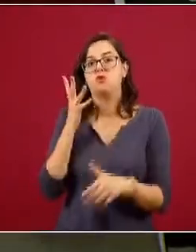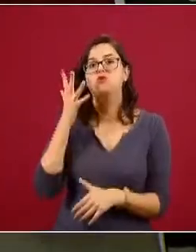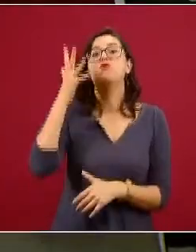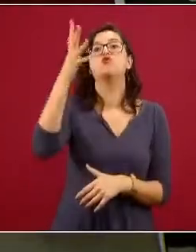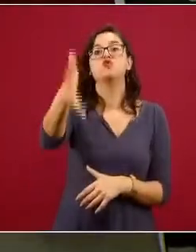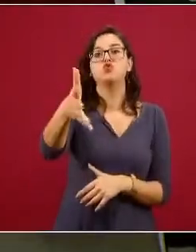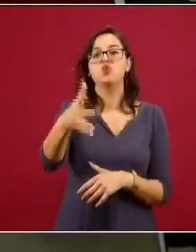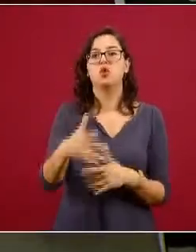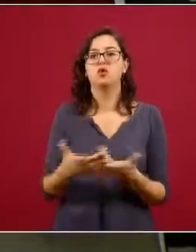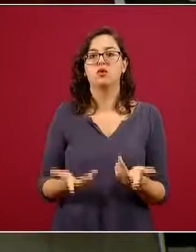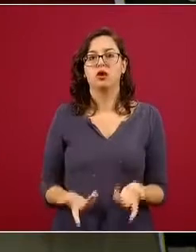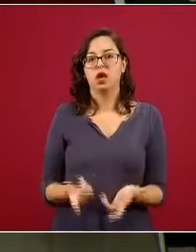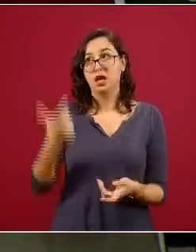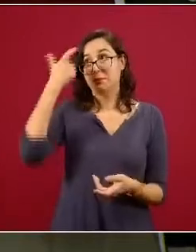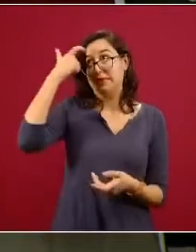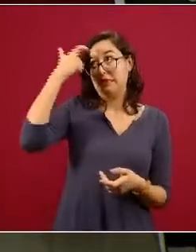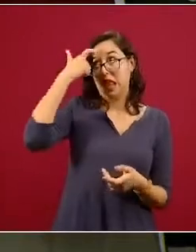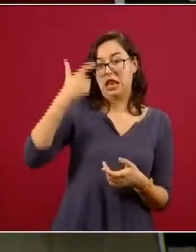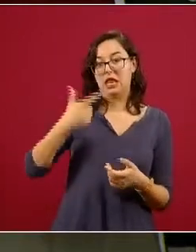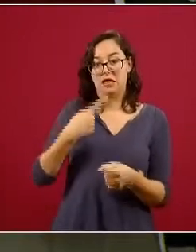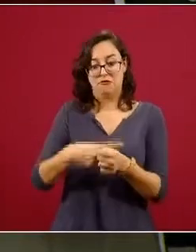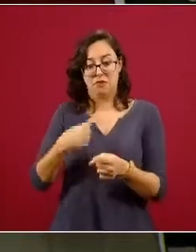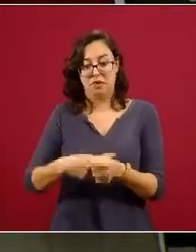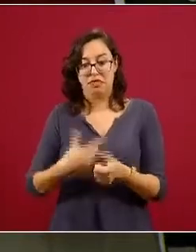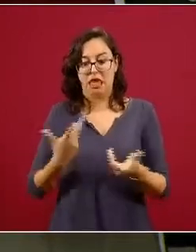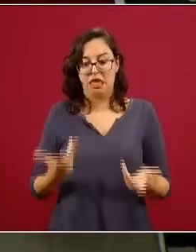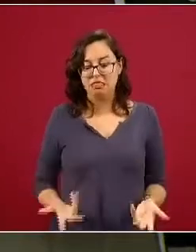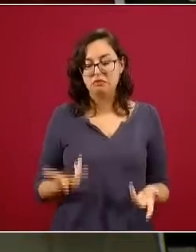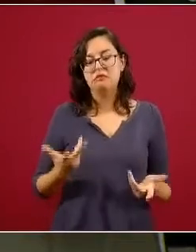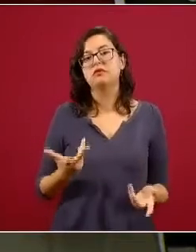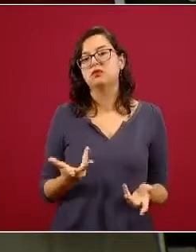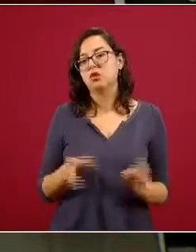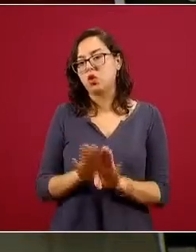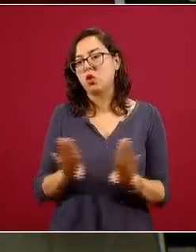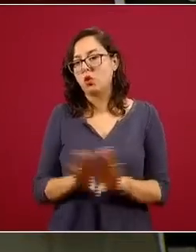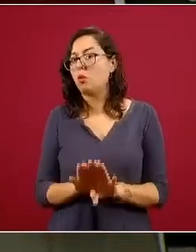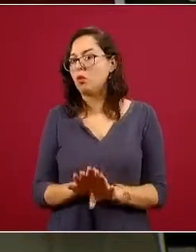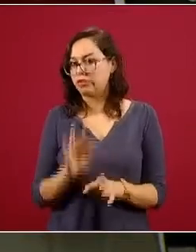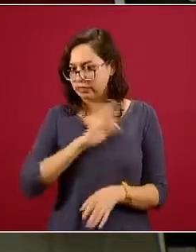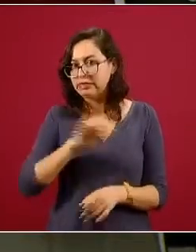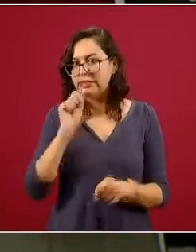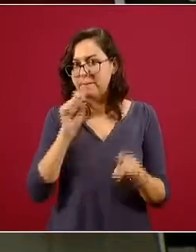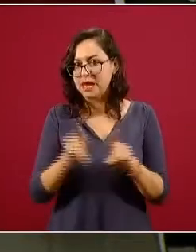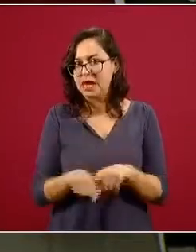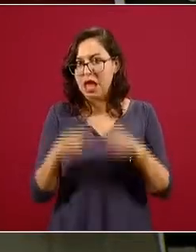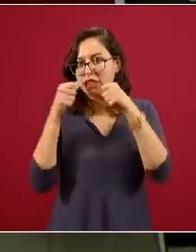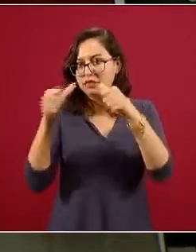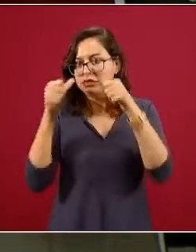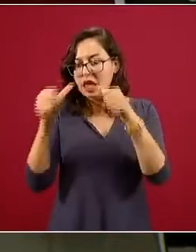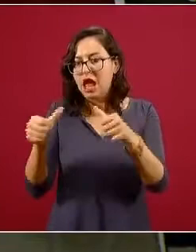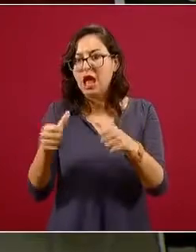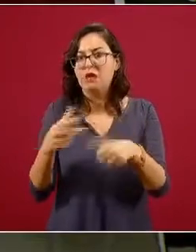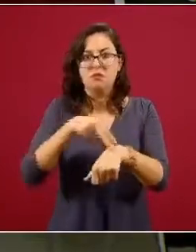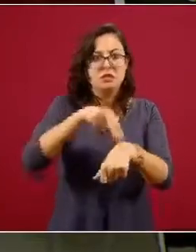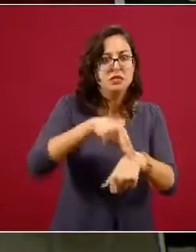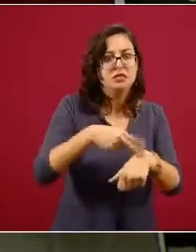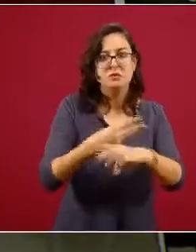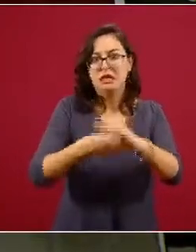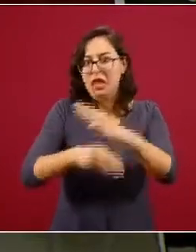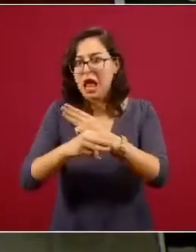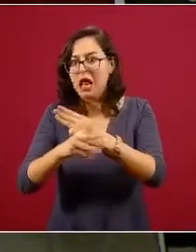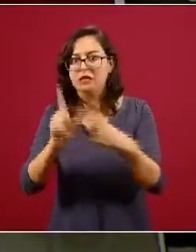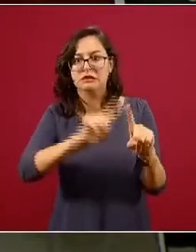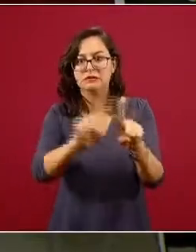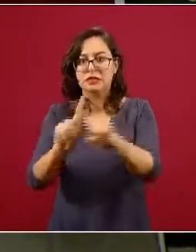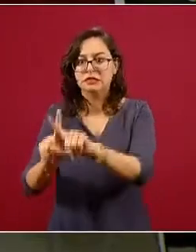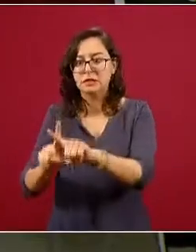las siguientes enfermedades, están considerando ampliar la infraestructura y el equipo y los médicos